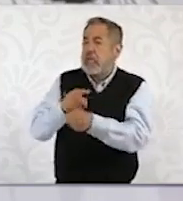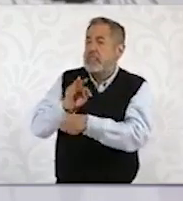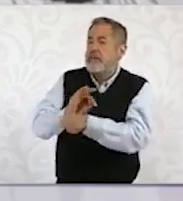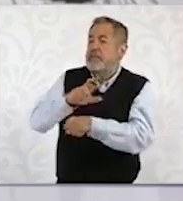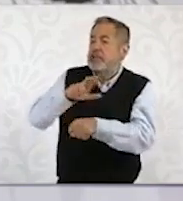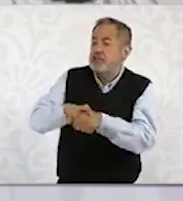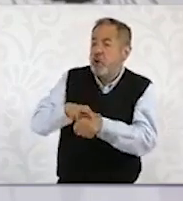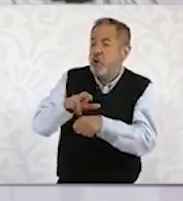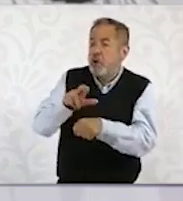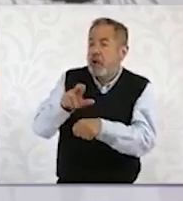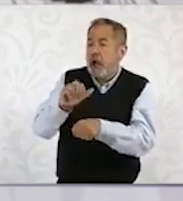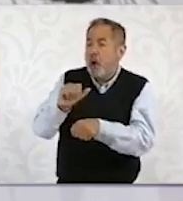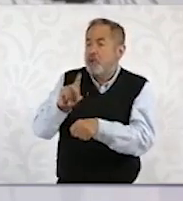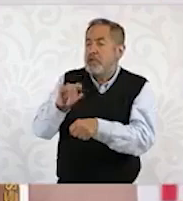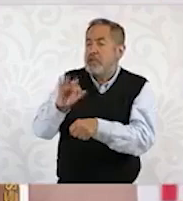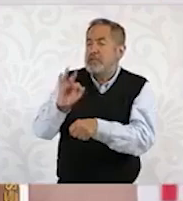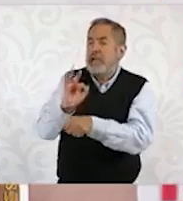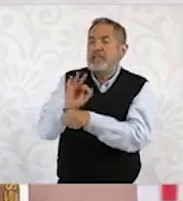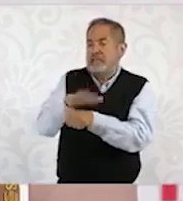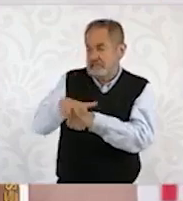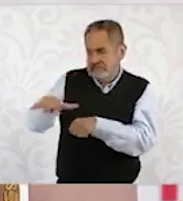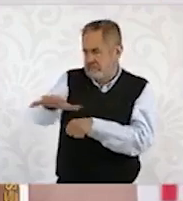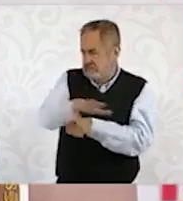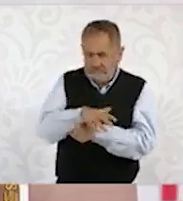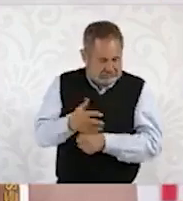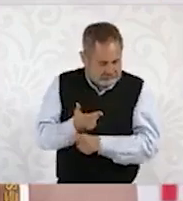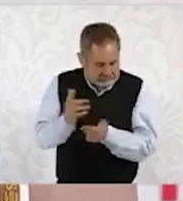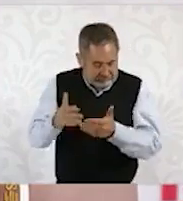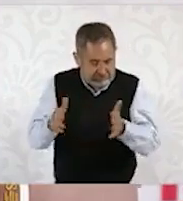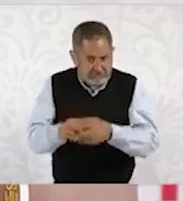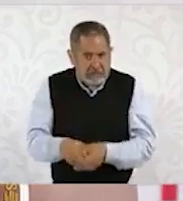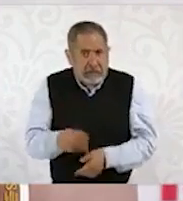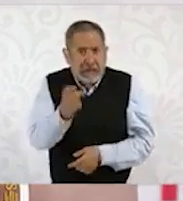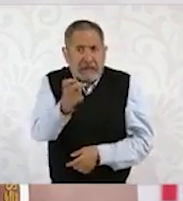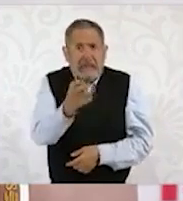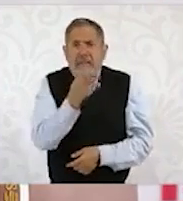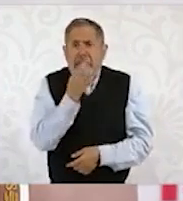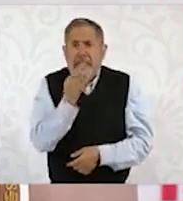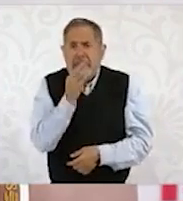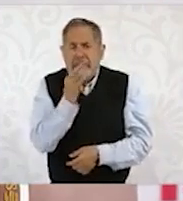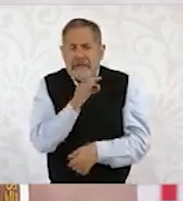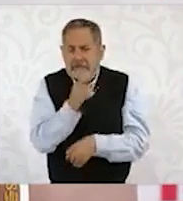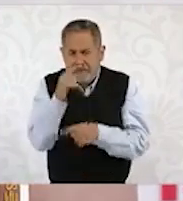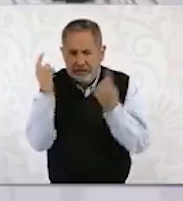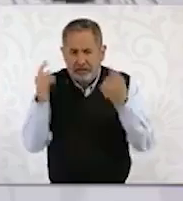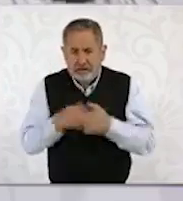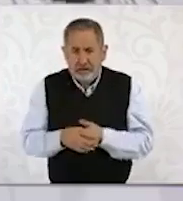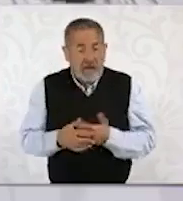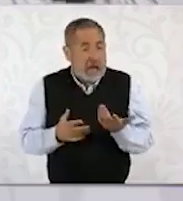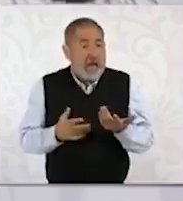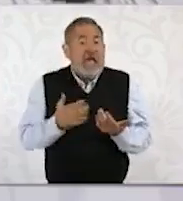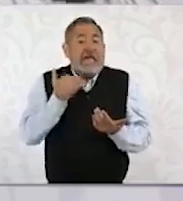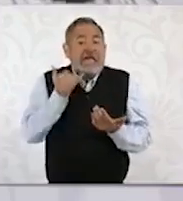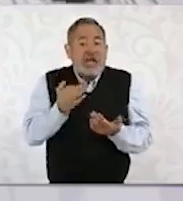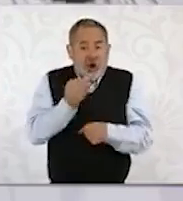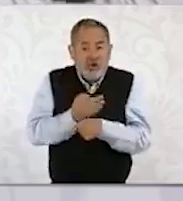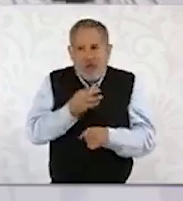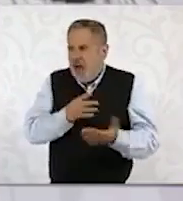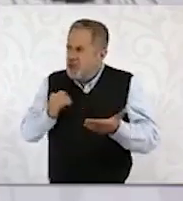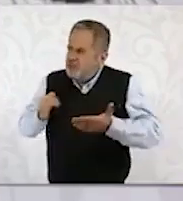Así de sencillo, simple. Y además siguen a consulta, porque además se puso a